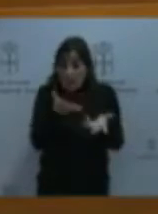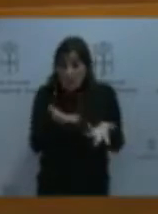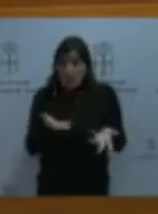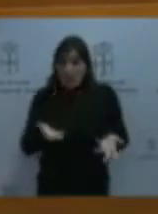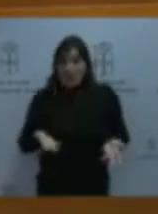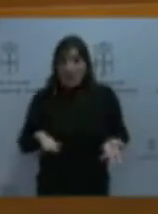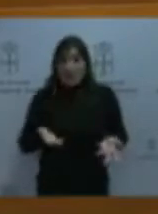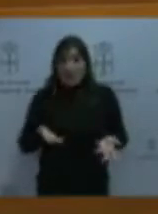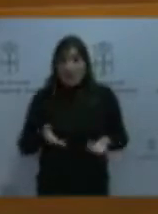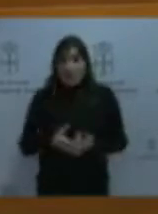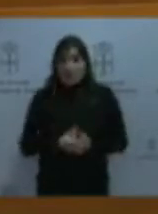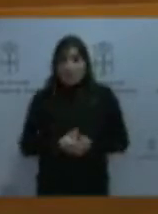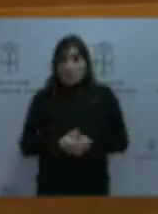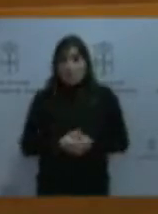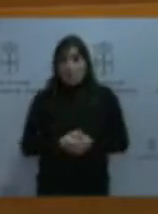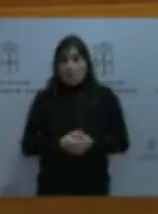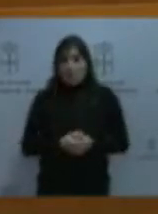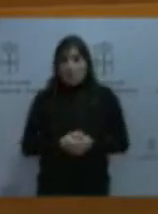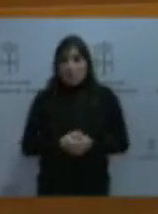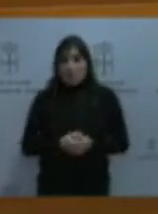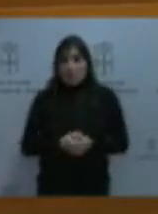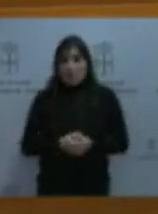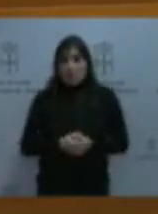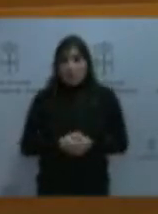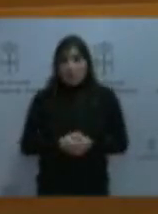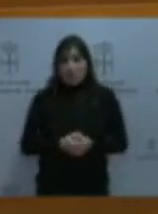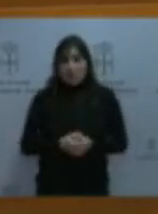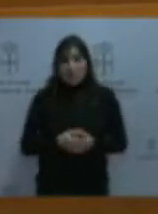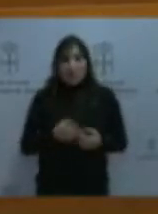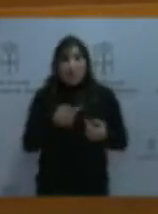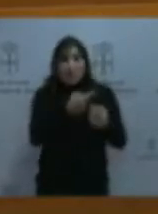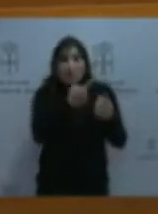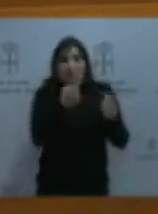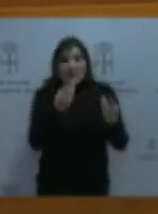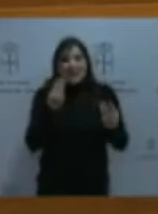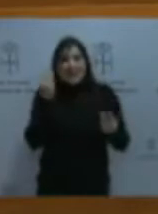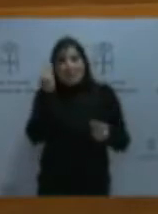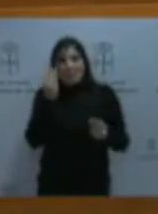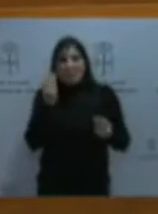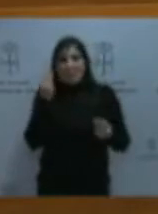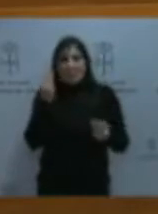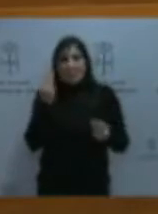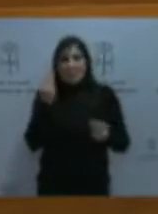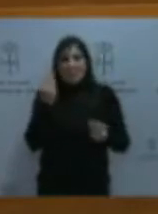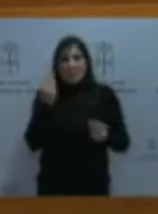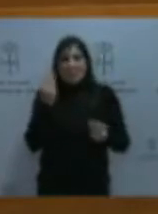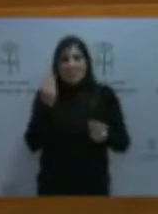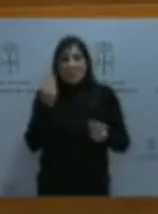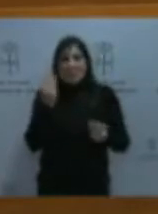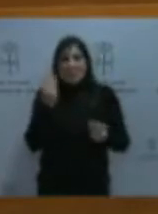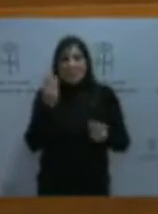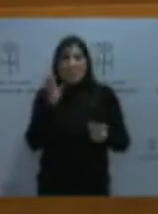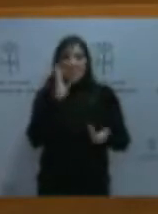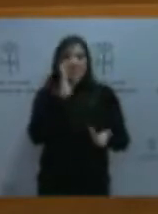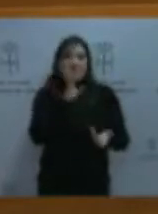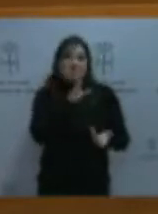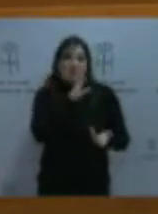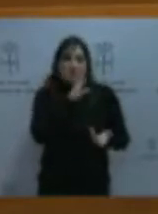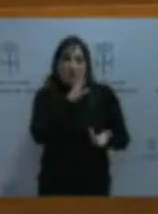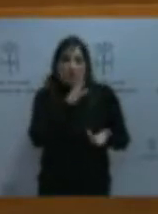Yo no sé si ustedes se han preguntado por qué una madre con una niña de 2 años que no tiene con quién